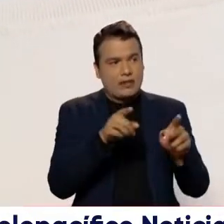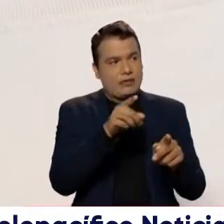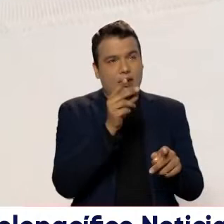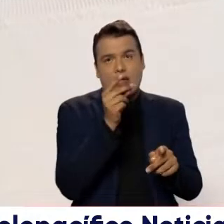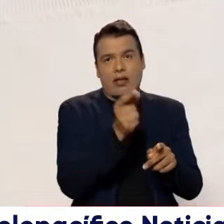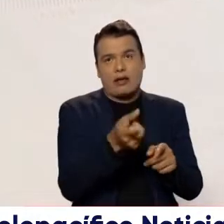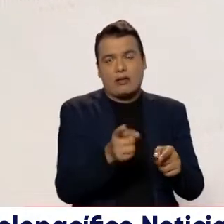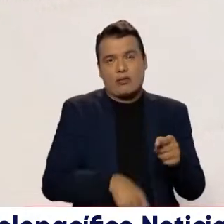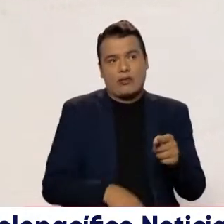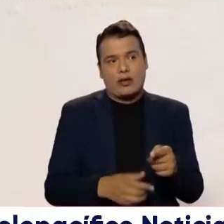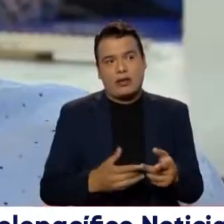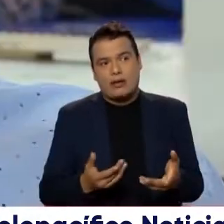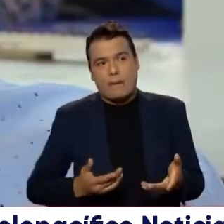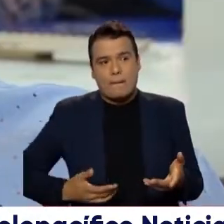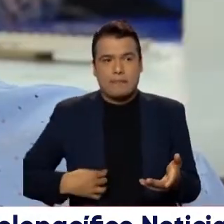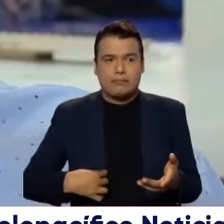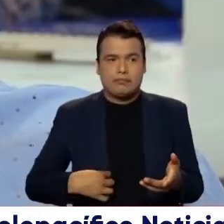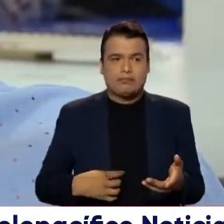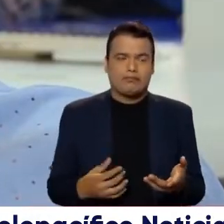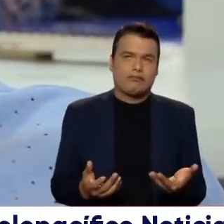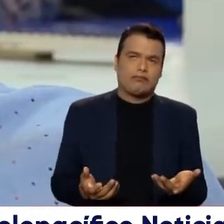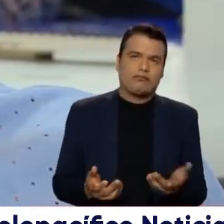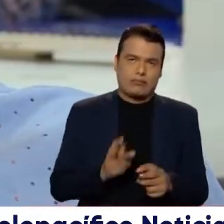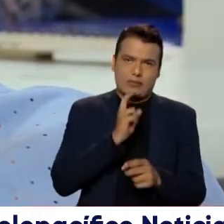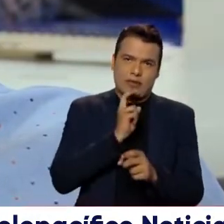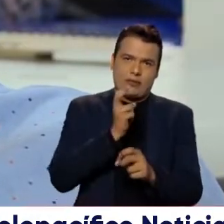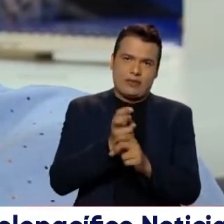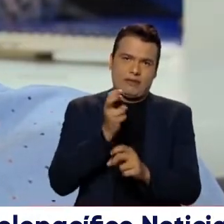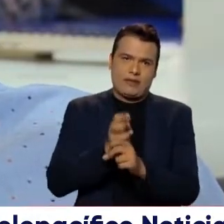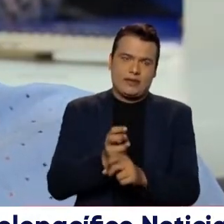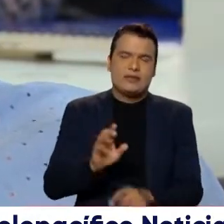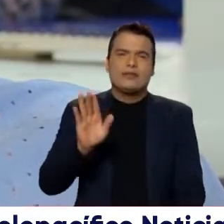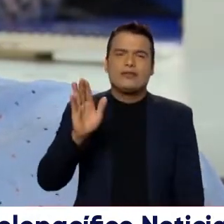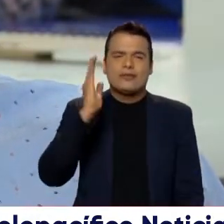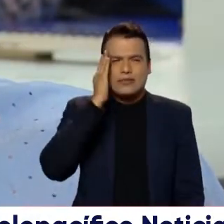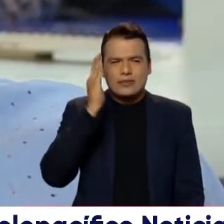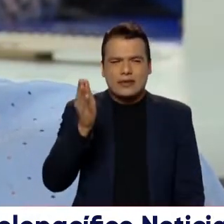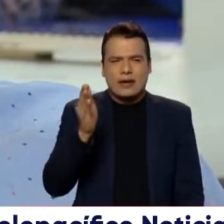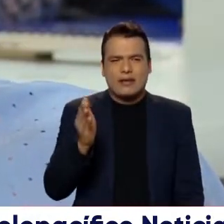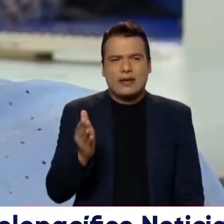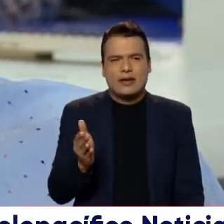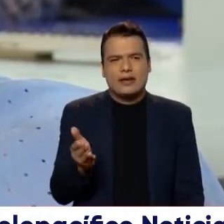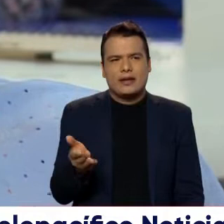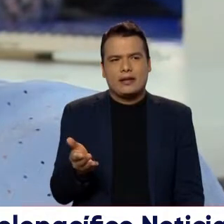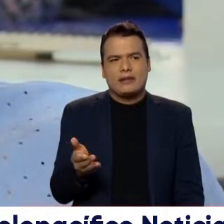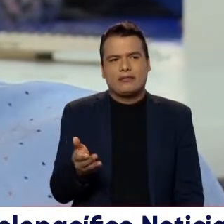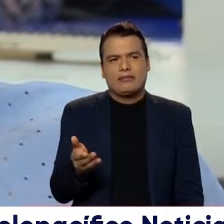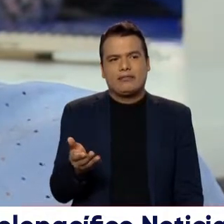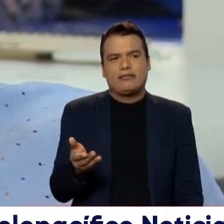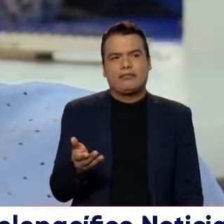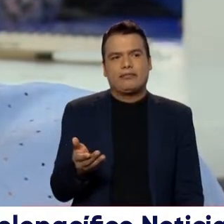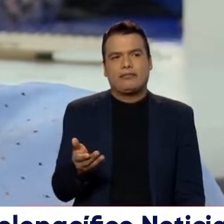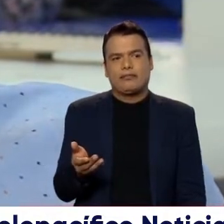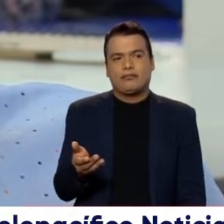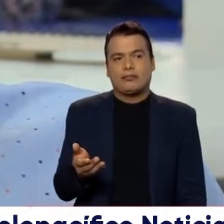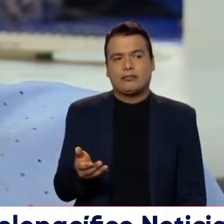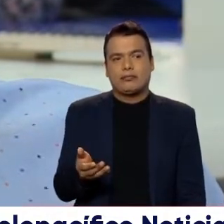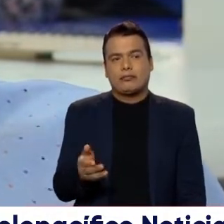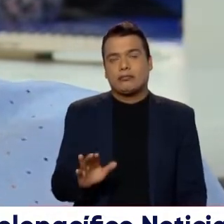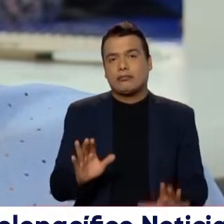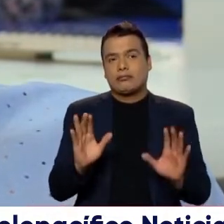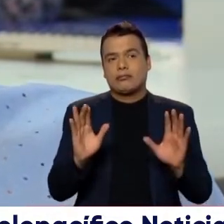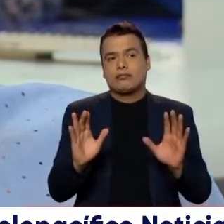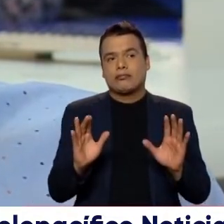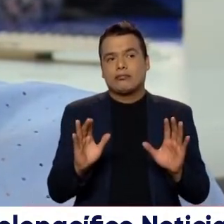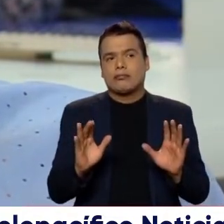desvinculada laboralmente. Y eso ha sido un problema bien complejo, pero que finalmente tiene una explicación jurídica